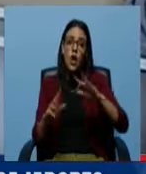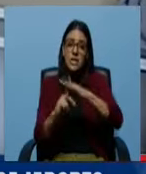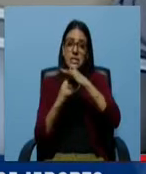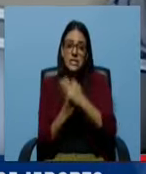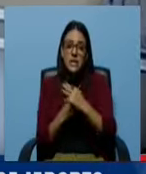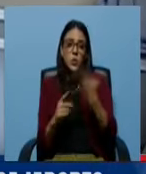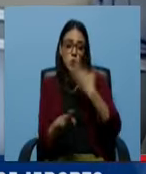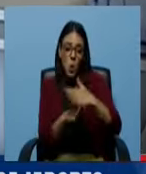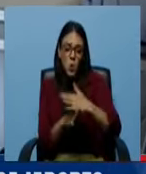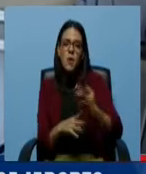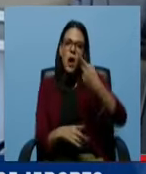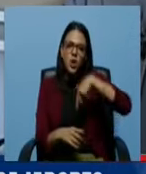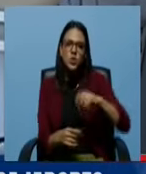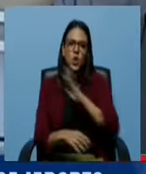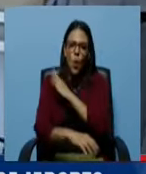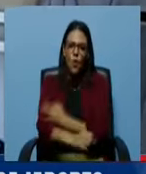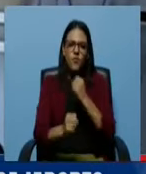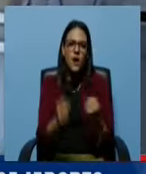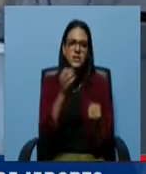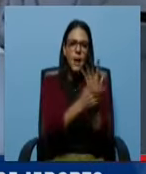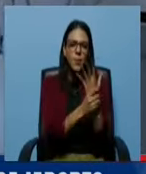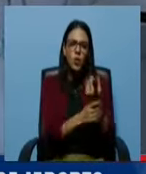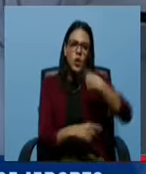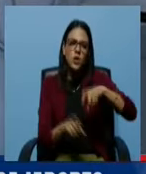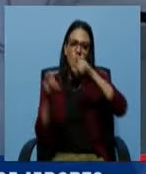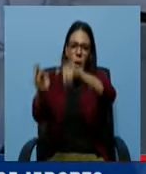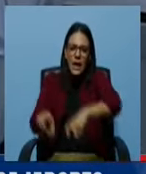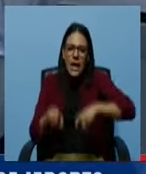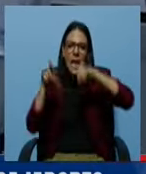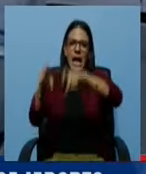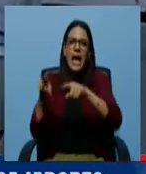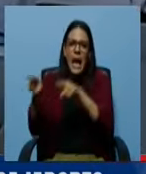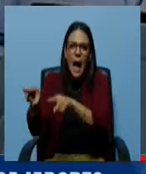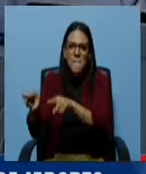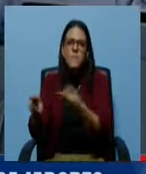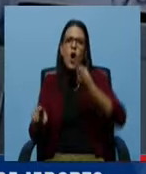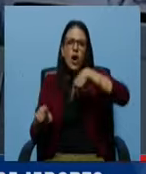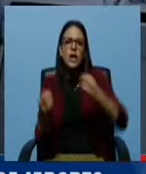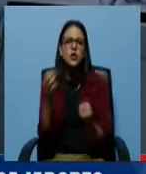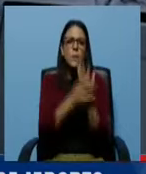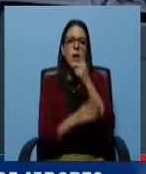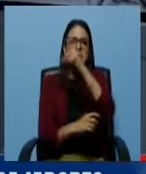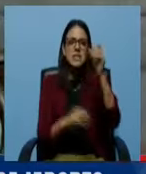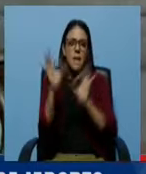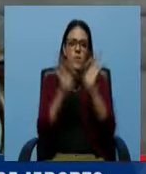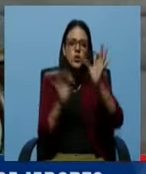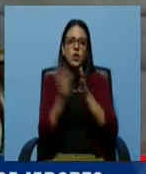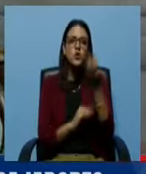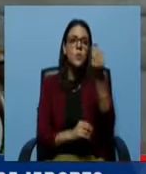de las fuerzas productivas de este país, las fuerzas del campo, es que hoy producimos el 100% de los